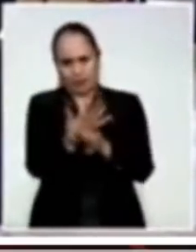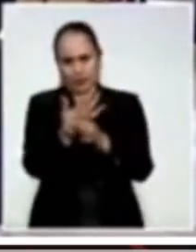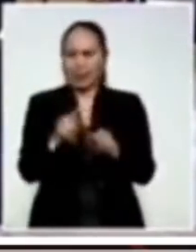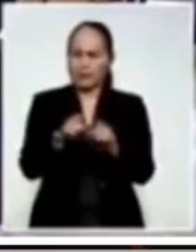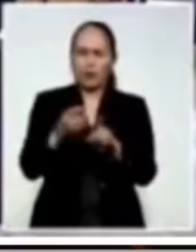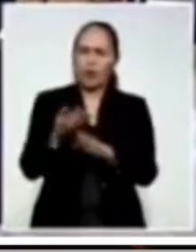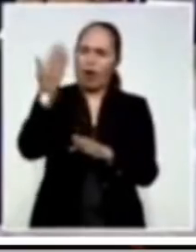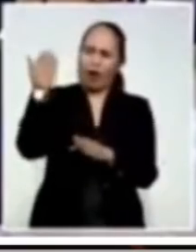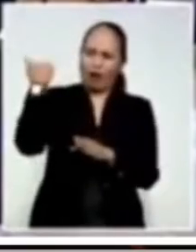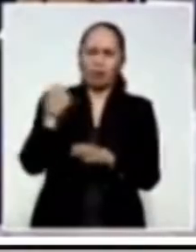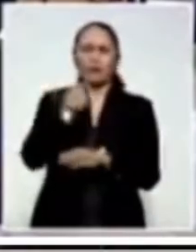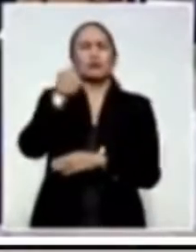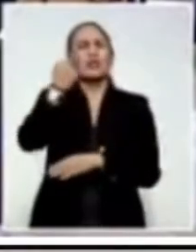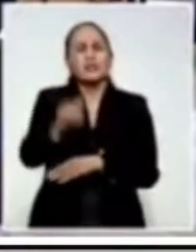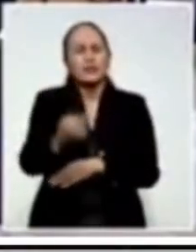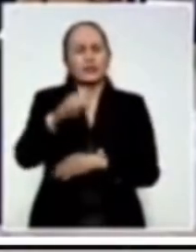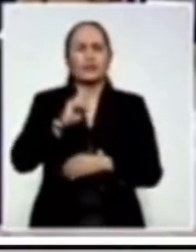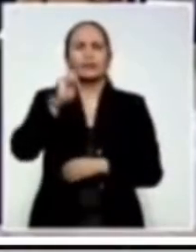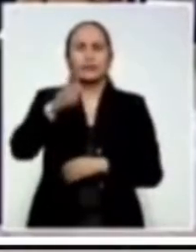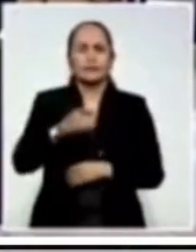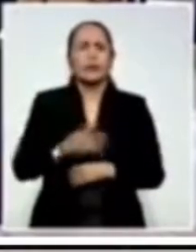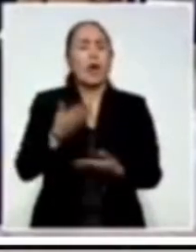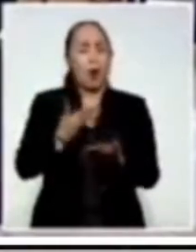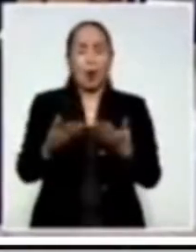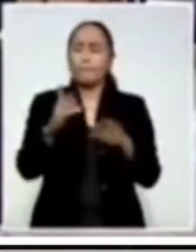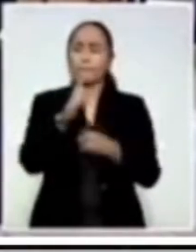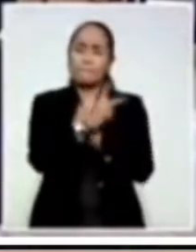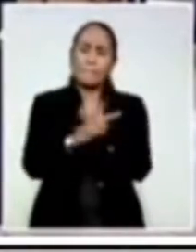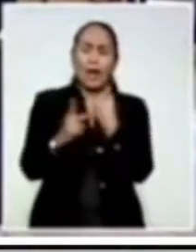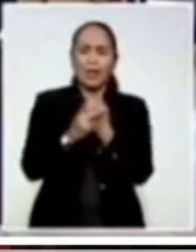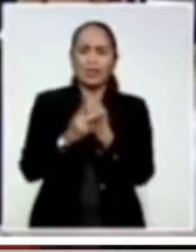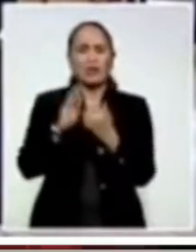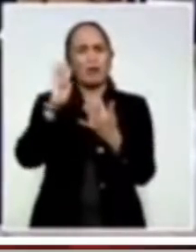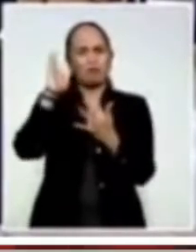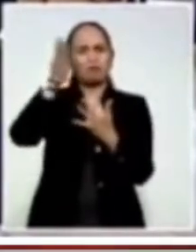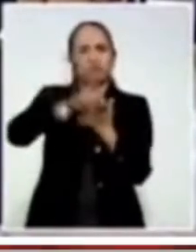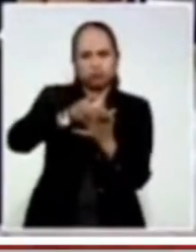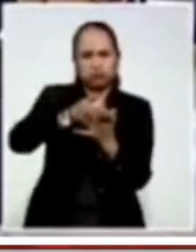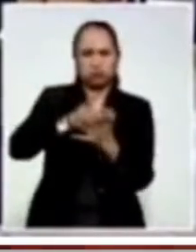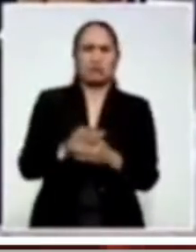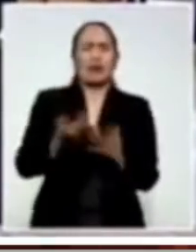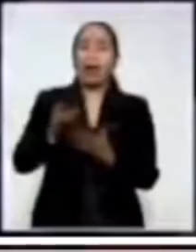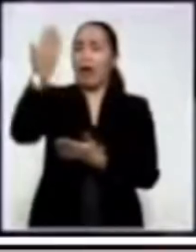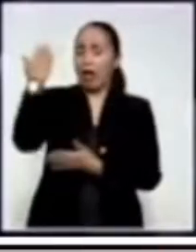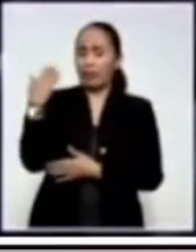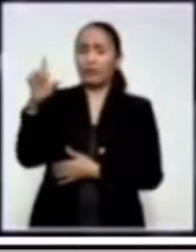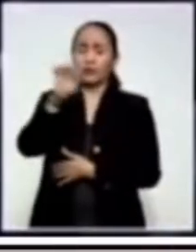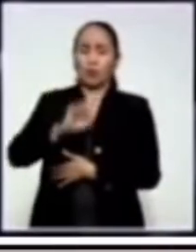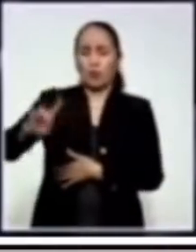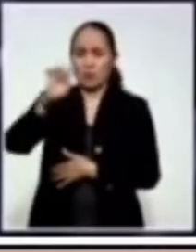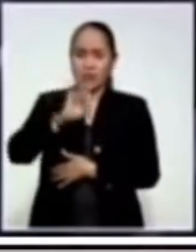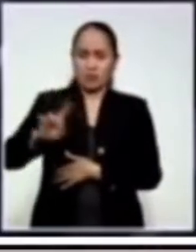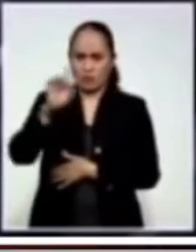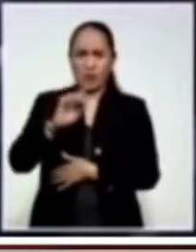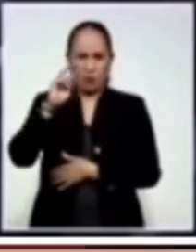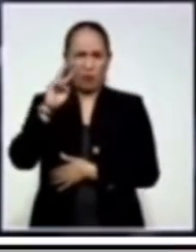momentos, por esta polarización que está viviendo el país. Lo vimos el domingo, se rechaza